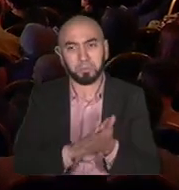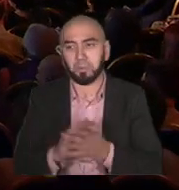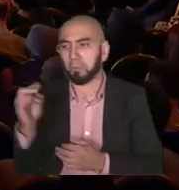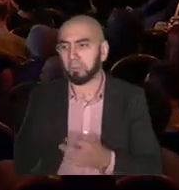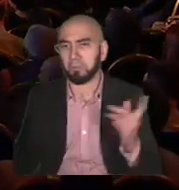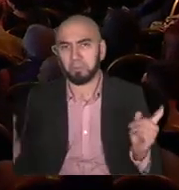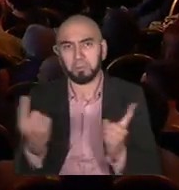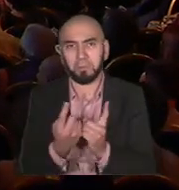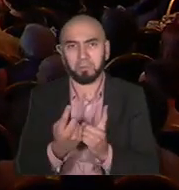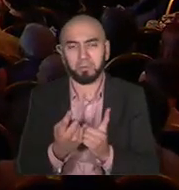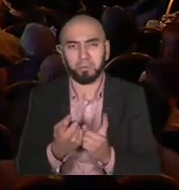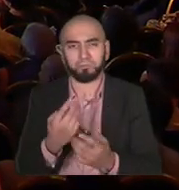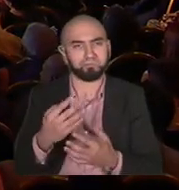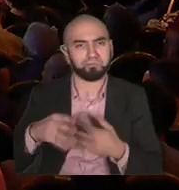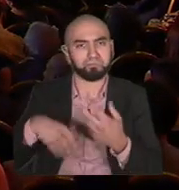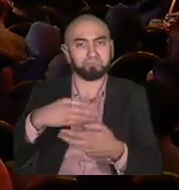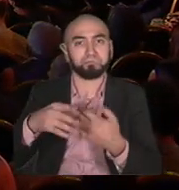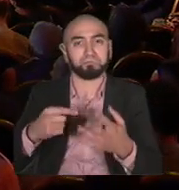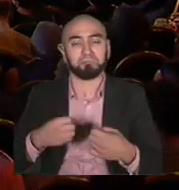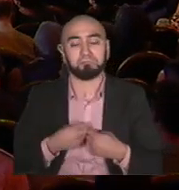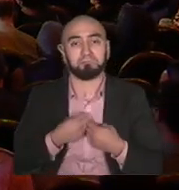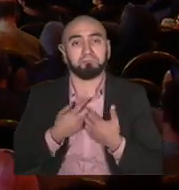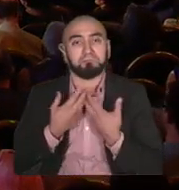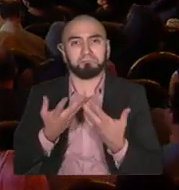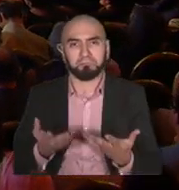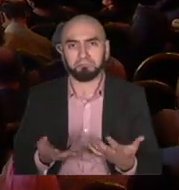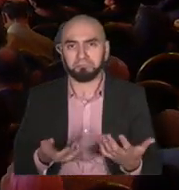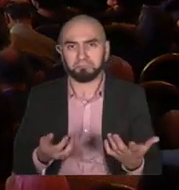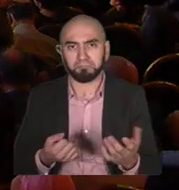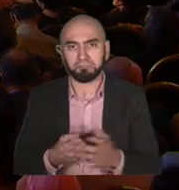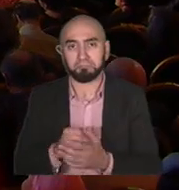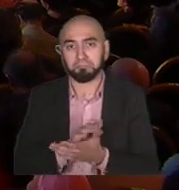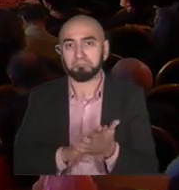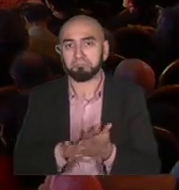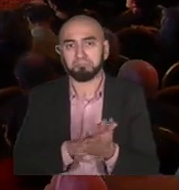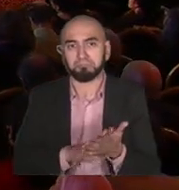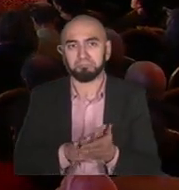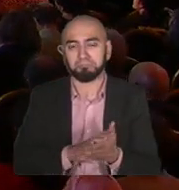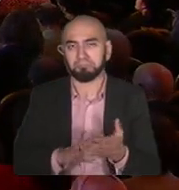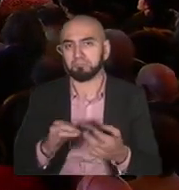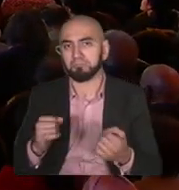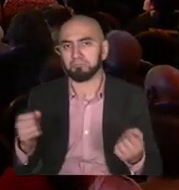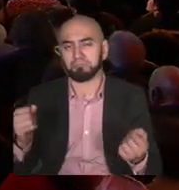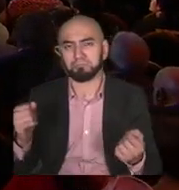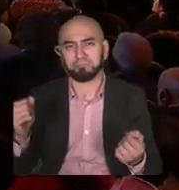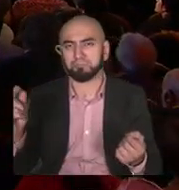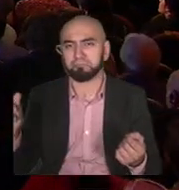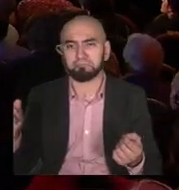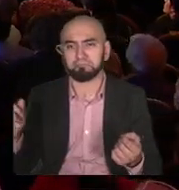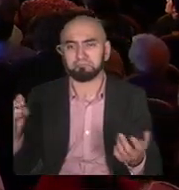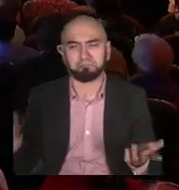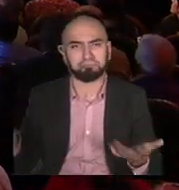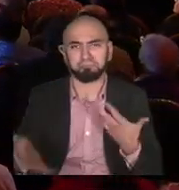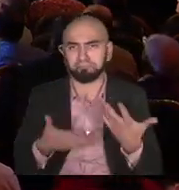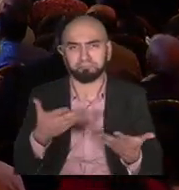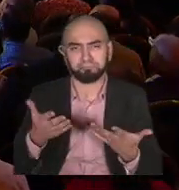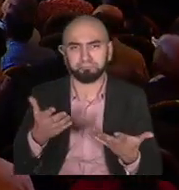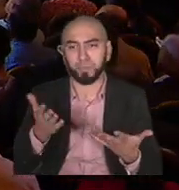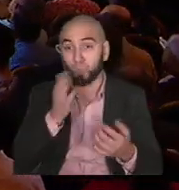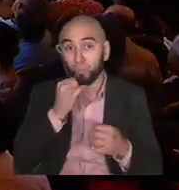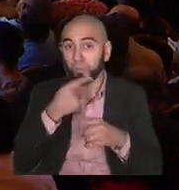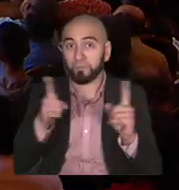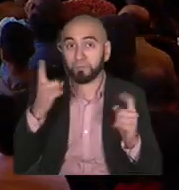una persona introvertida va solito o solita, no hay diferencias de género en estas dimensiones, y